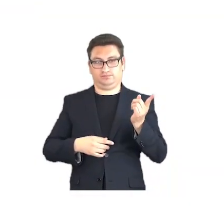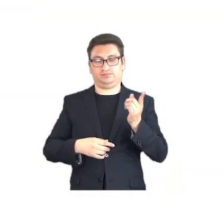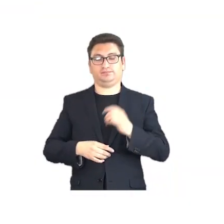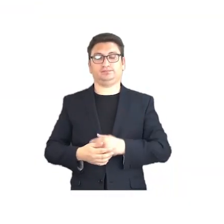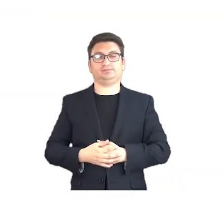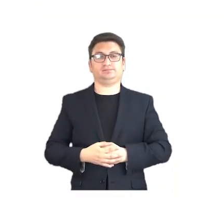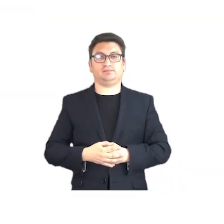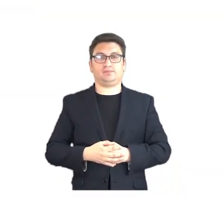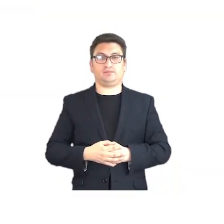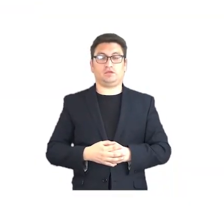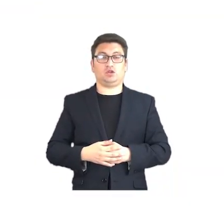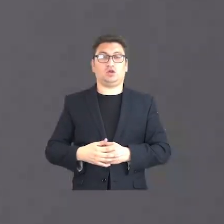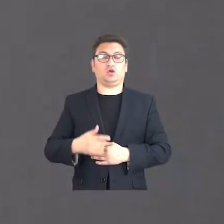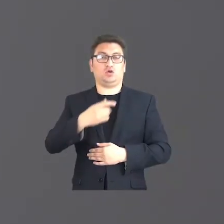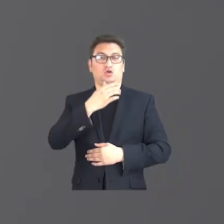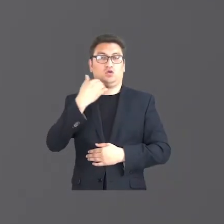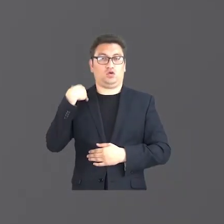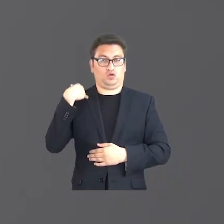Hombro.